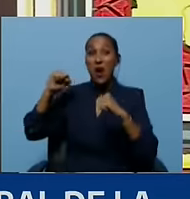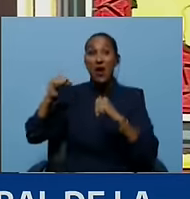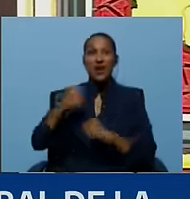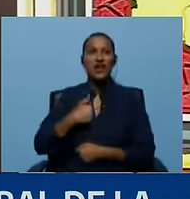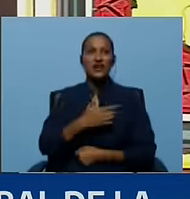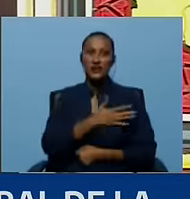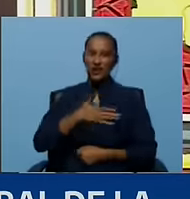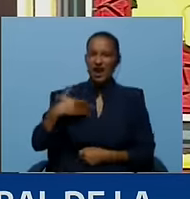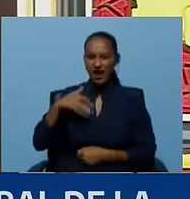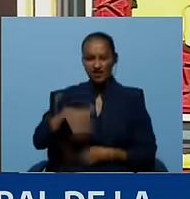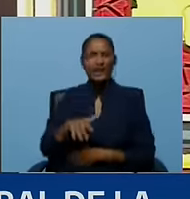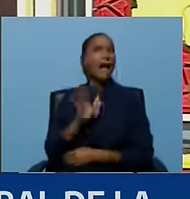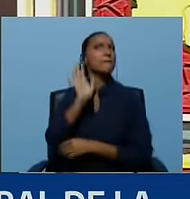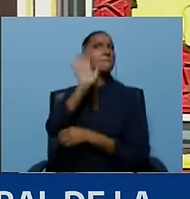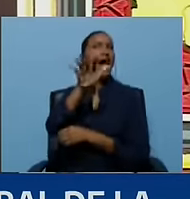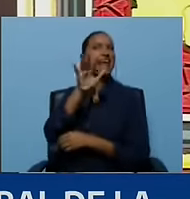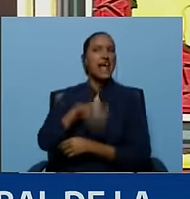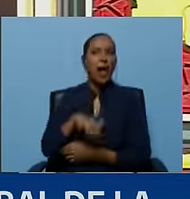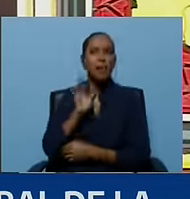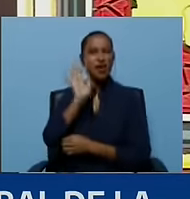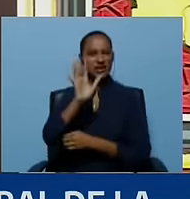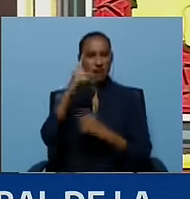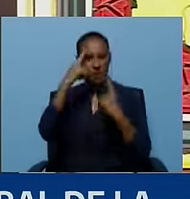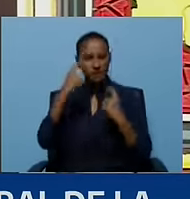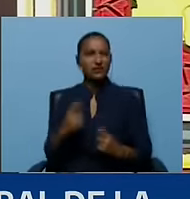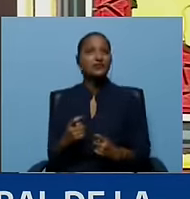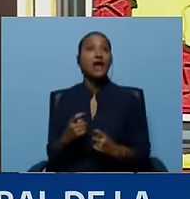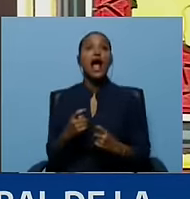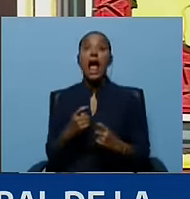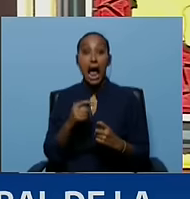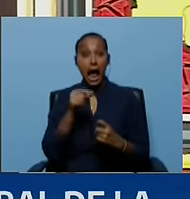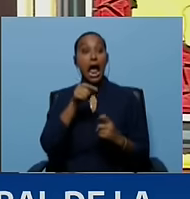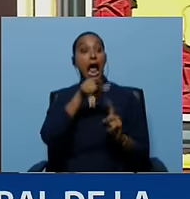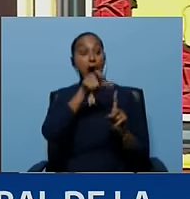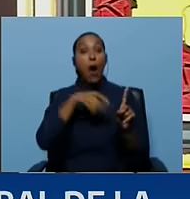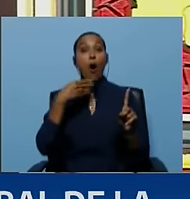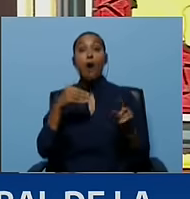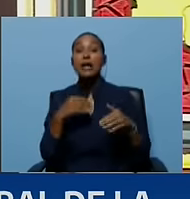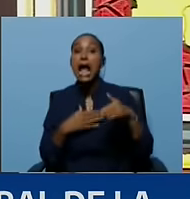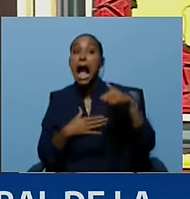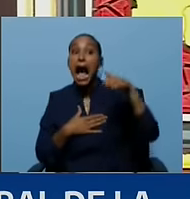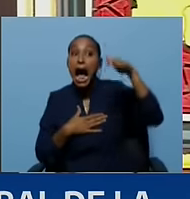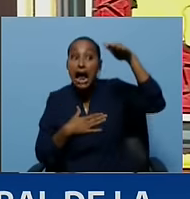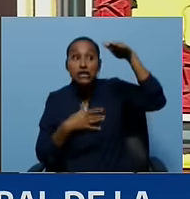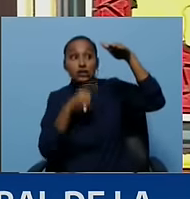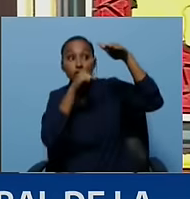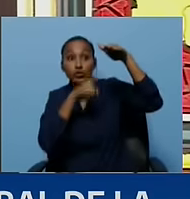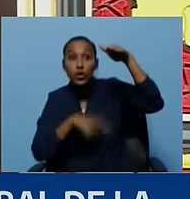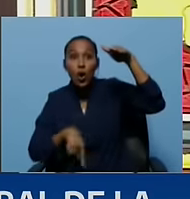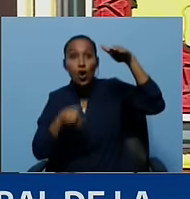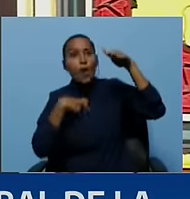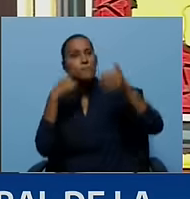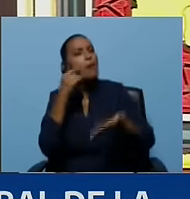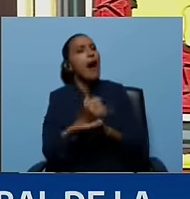ser basquetbolista. Buen tamaño tiene el muchacho. Lo probamos, juega bien básquet.